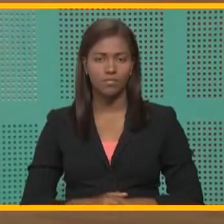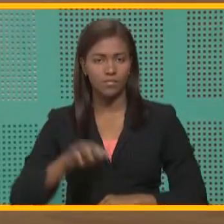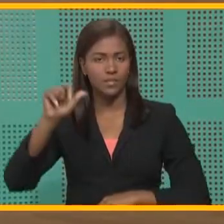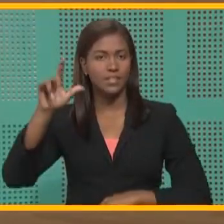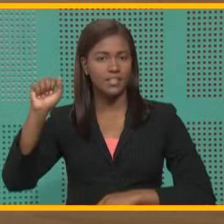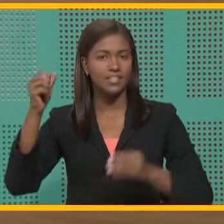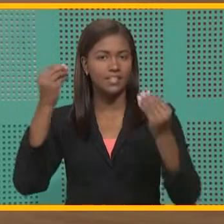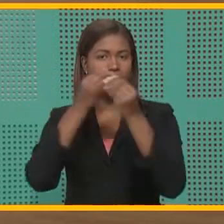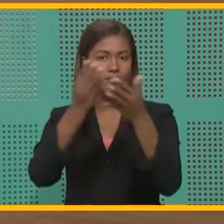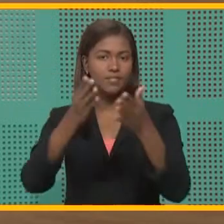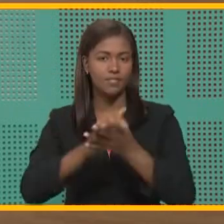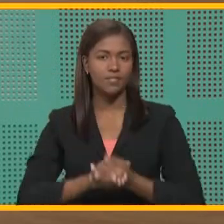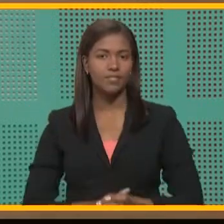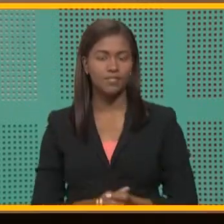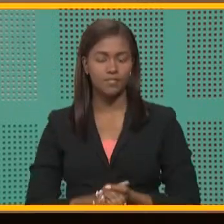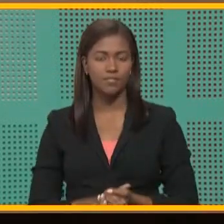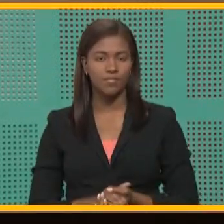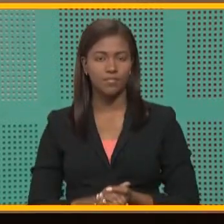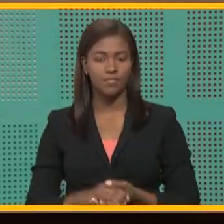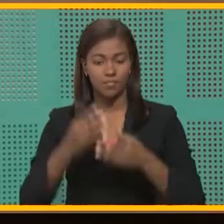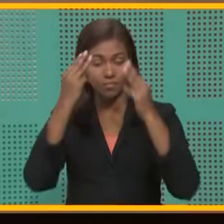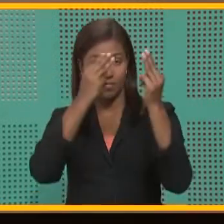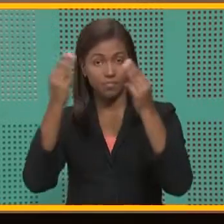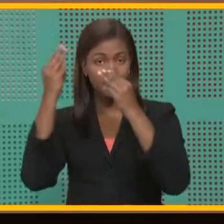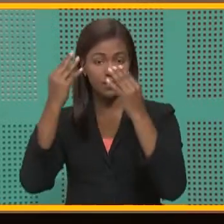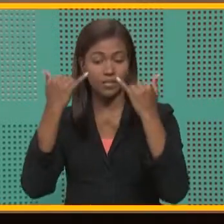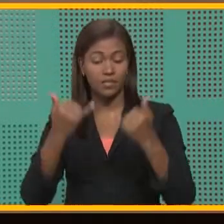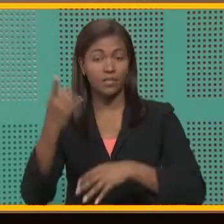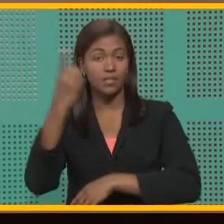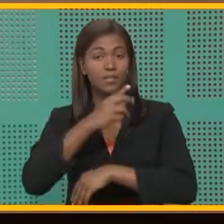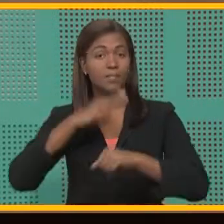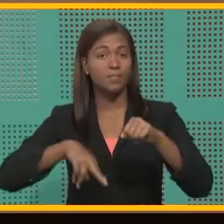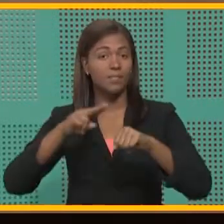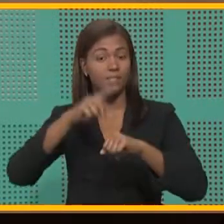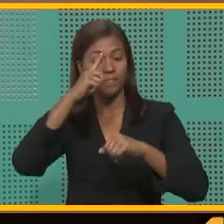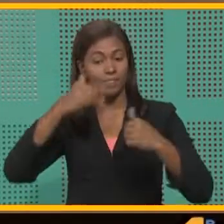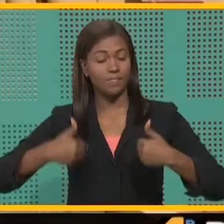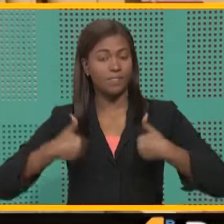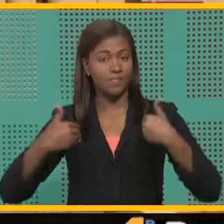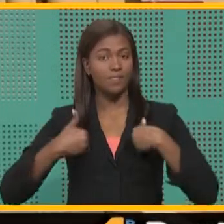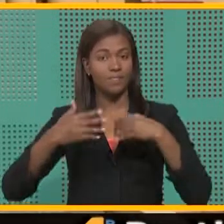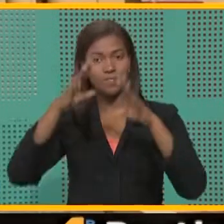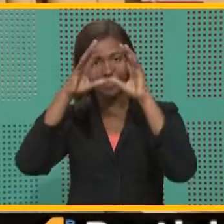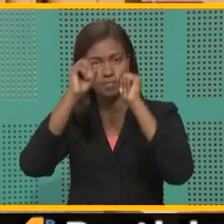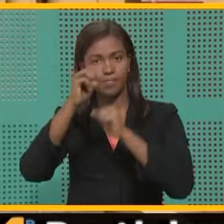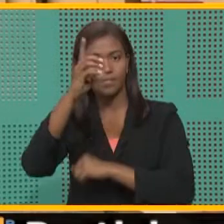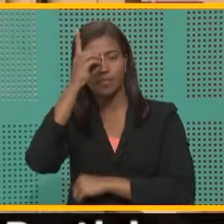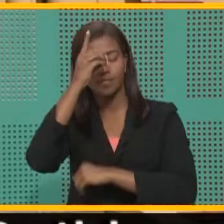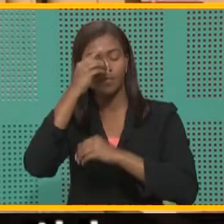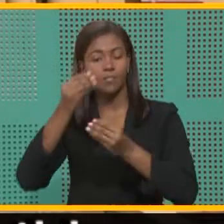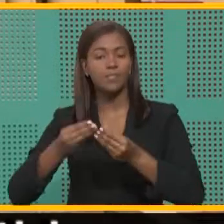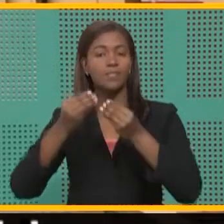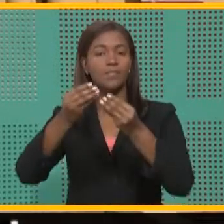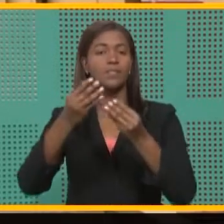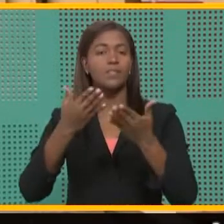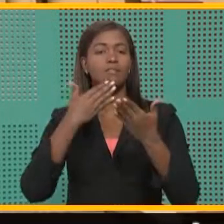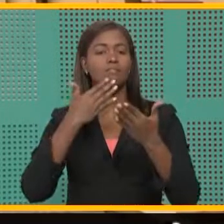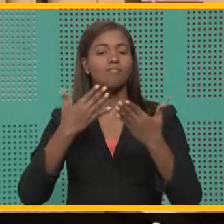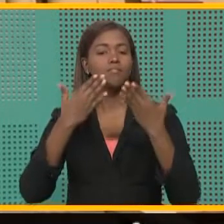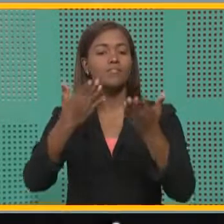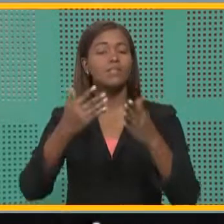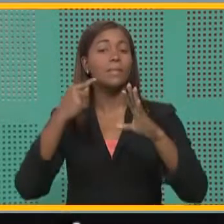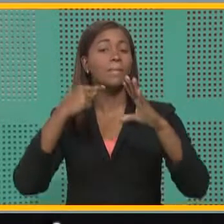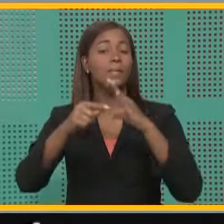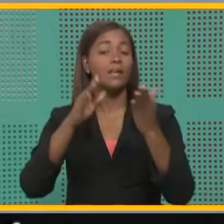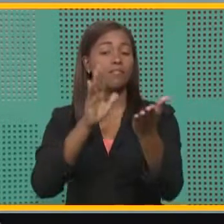Angeli Suárez con ustedes. Amigos, al conmemorarse hoy el Día Nacional de la Juventud, el presidente Danilo Medina envió un cálido y afectuoso